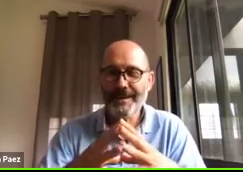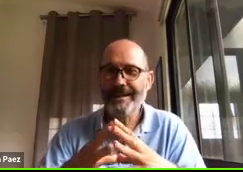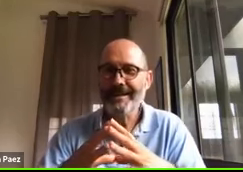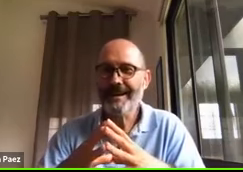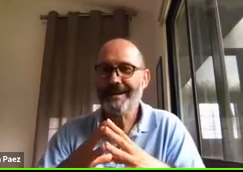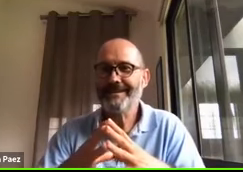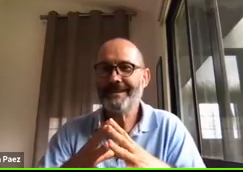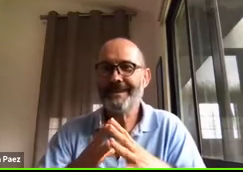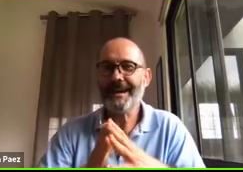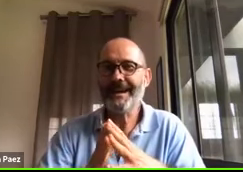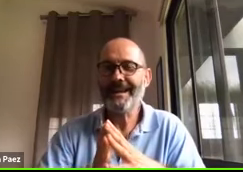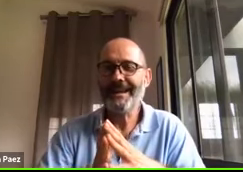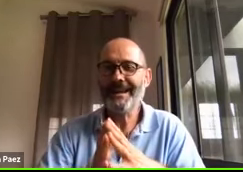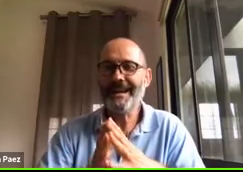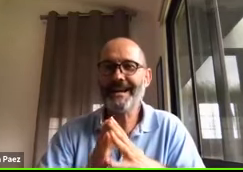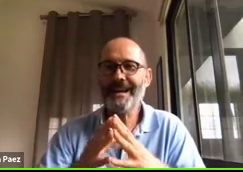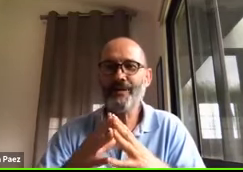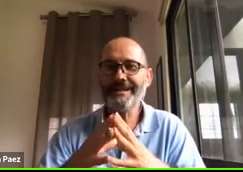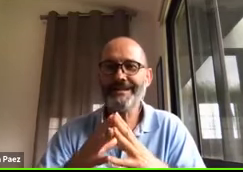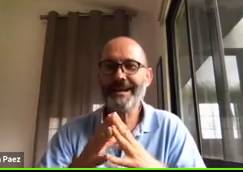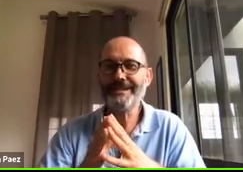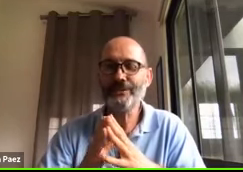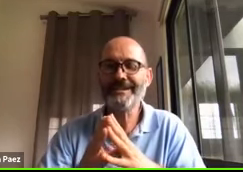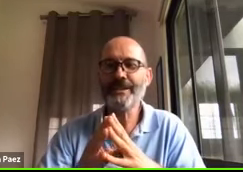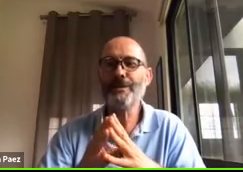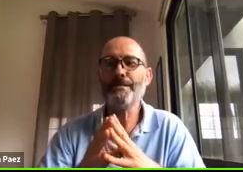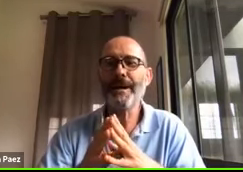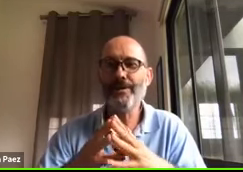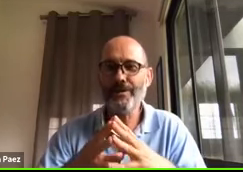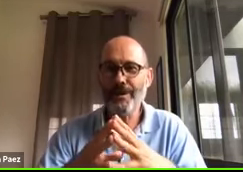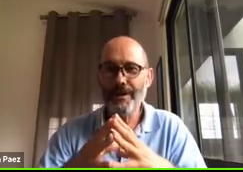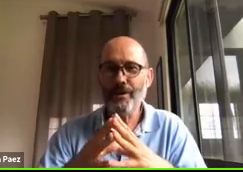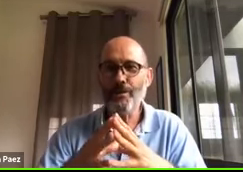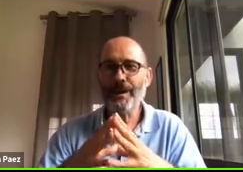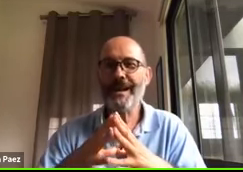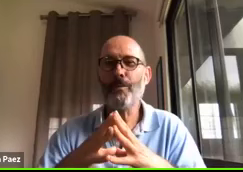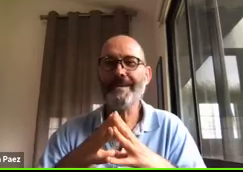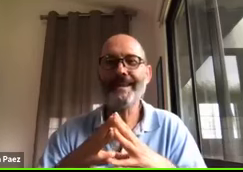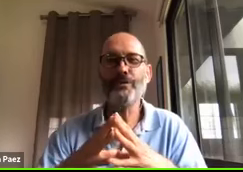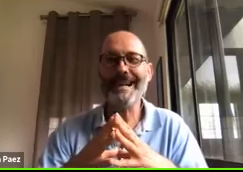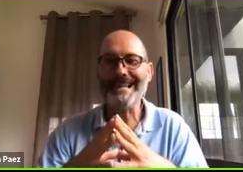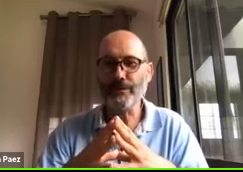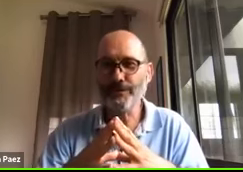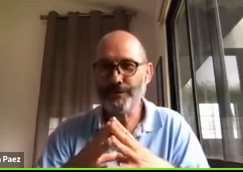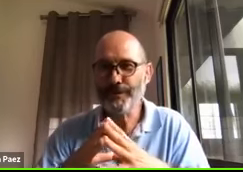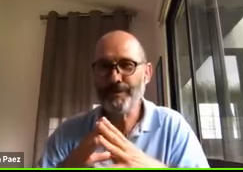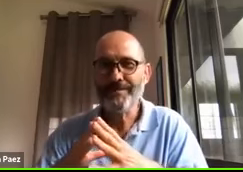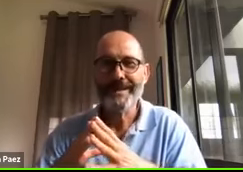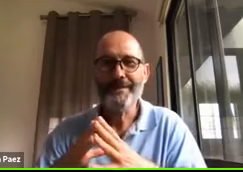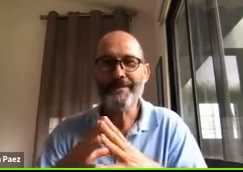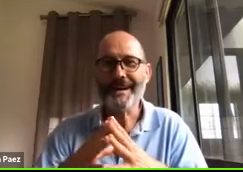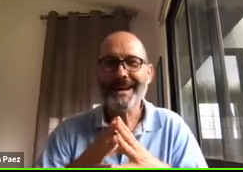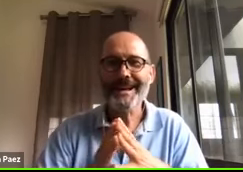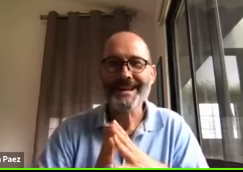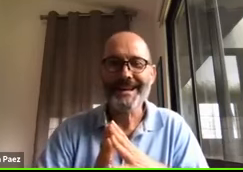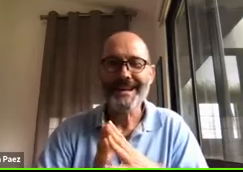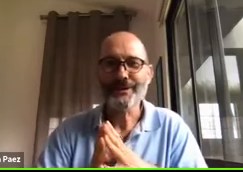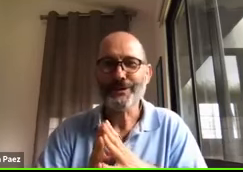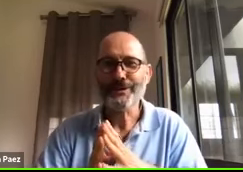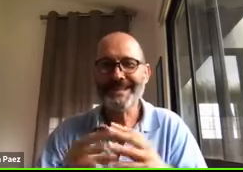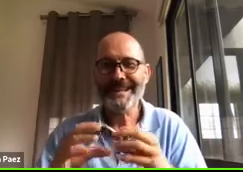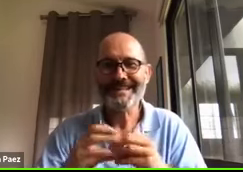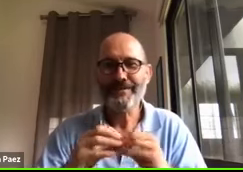que es a quien el nicaragüense ha sido estereotipado como el que comete los delitos verdad